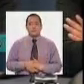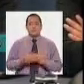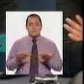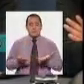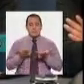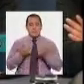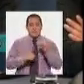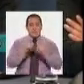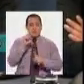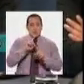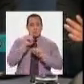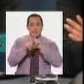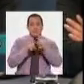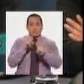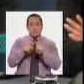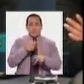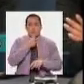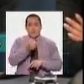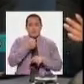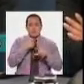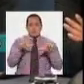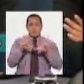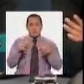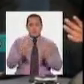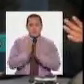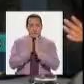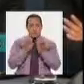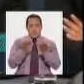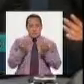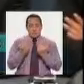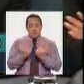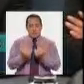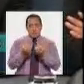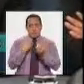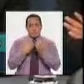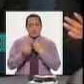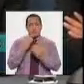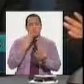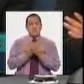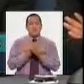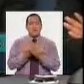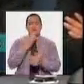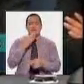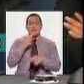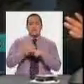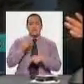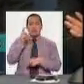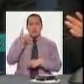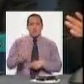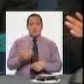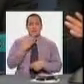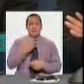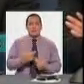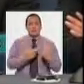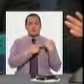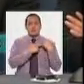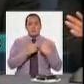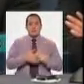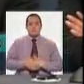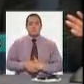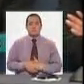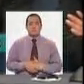Pasaríamos, si es que hay algún interrogante de los medios. Por favor, pedimos a los medios de comunicación que se identifiquen, así como al medio al que representan.